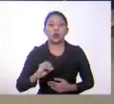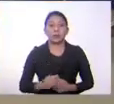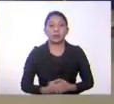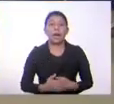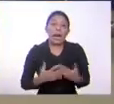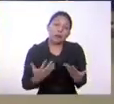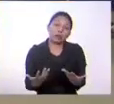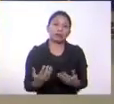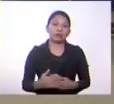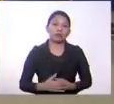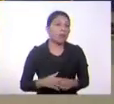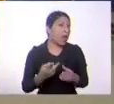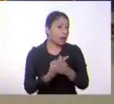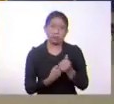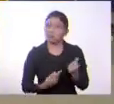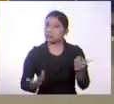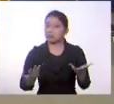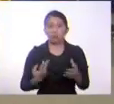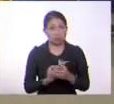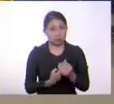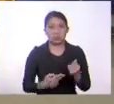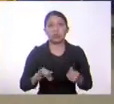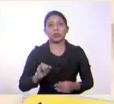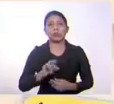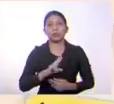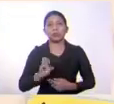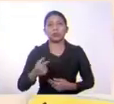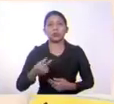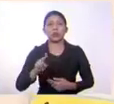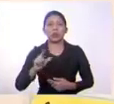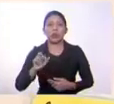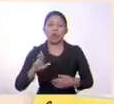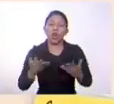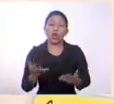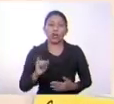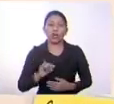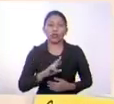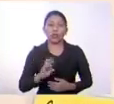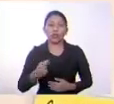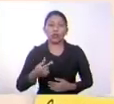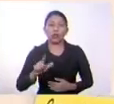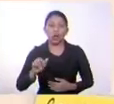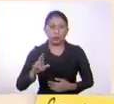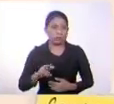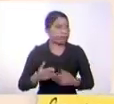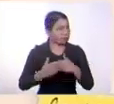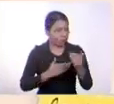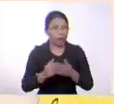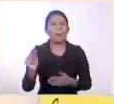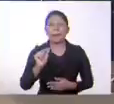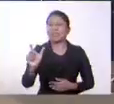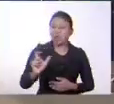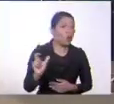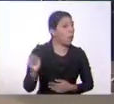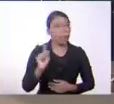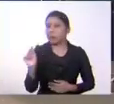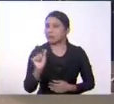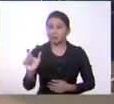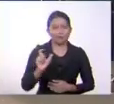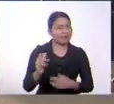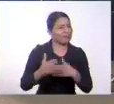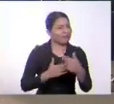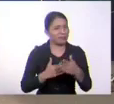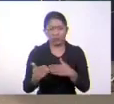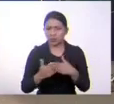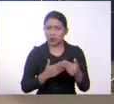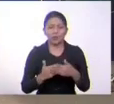ser ambas, pueden ser irregular o de forma regular. Pueden tener permisos o sin permisos. Sí, porque tú podrías solicitar